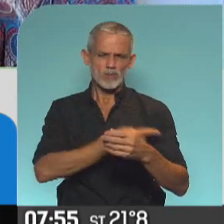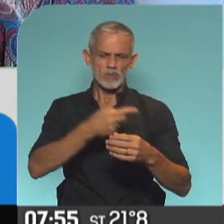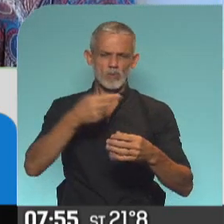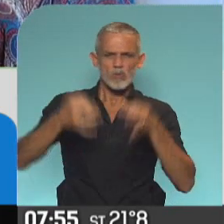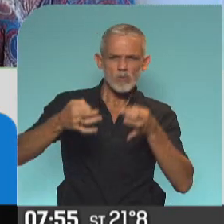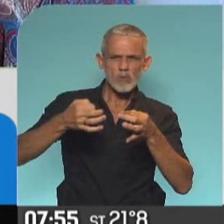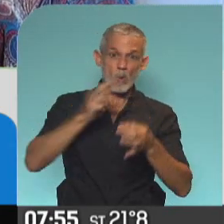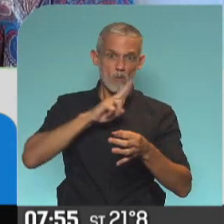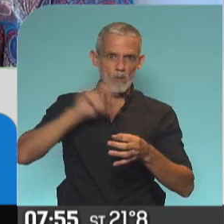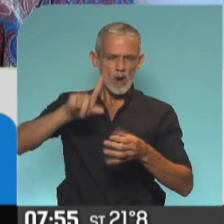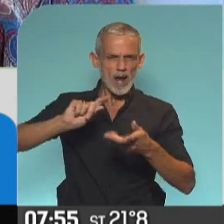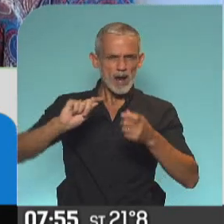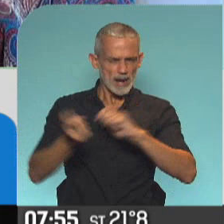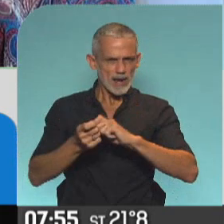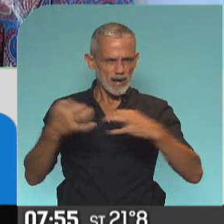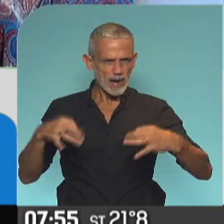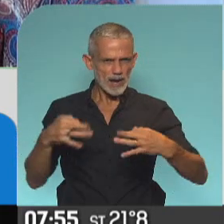feminista sobre lo que decía recién?